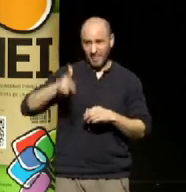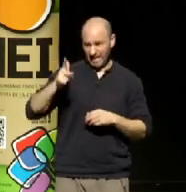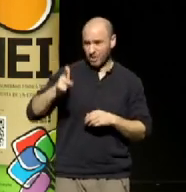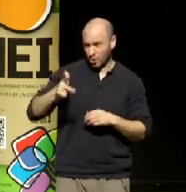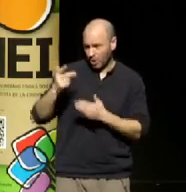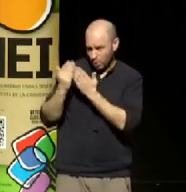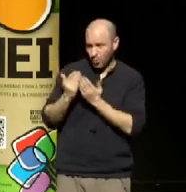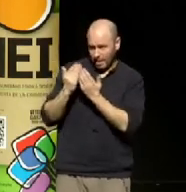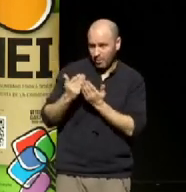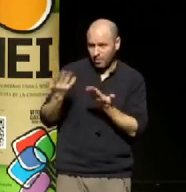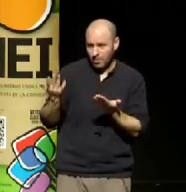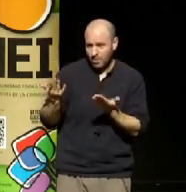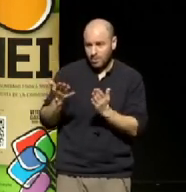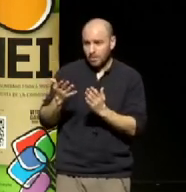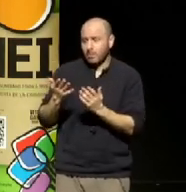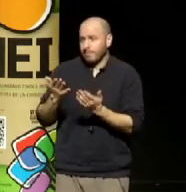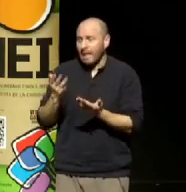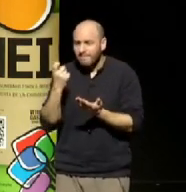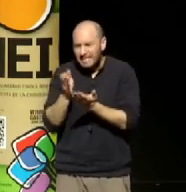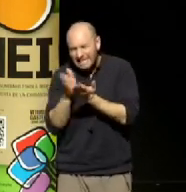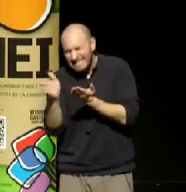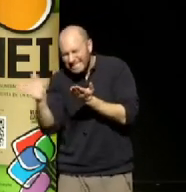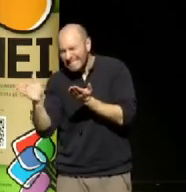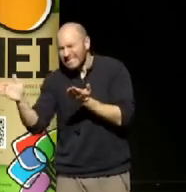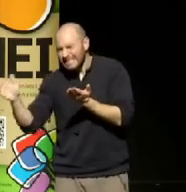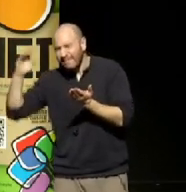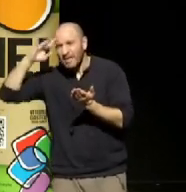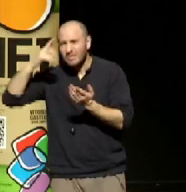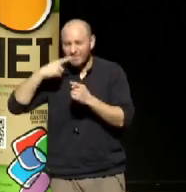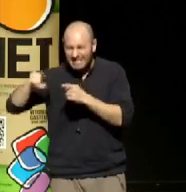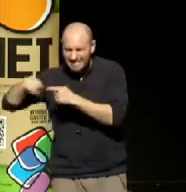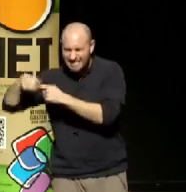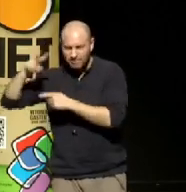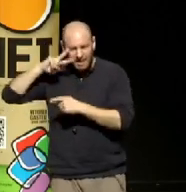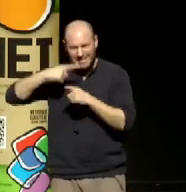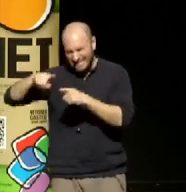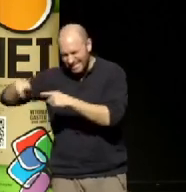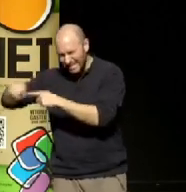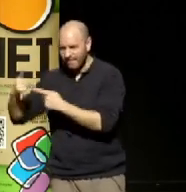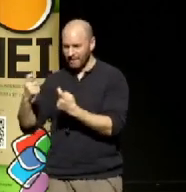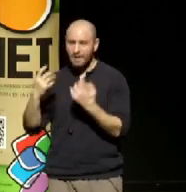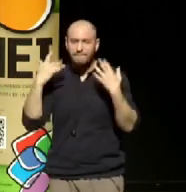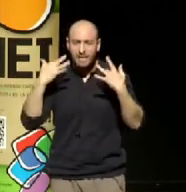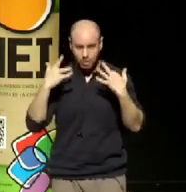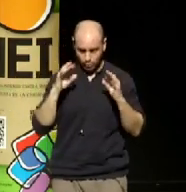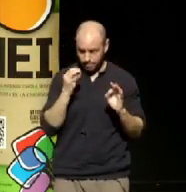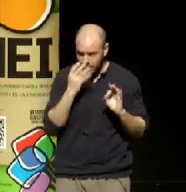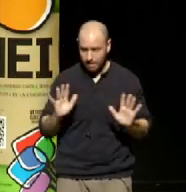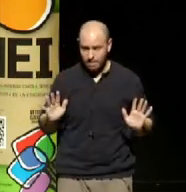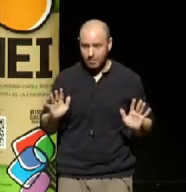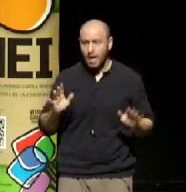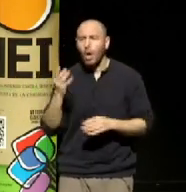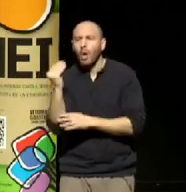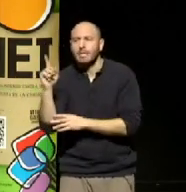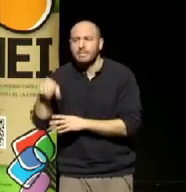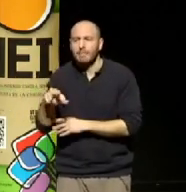otro sesgo de entrada, ¿vale? Necesitamos políticos más diversos, ¿vale? Con trayectorias distintas, esto siempre viene bien. Pero también que